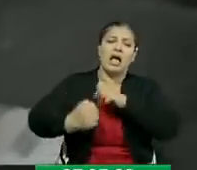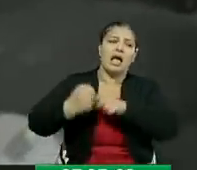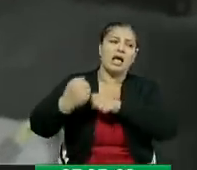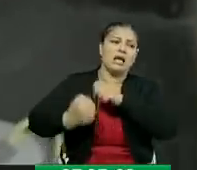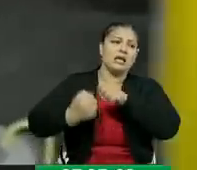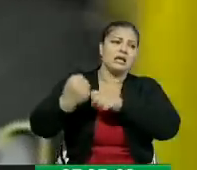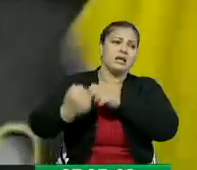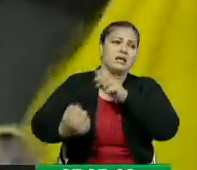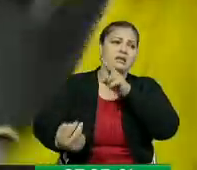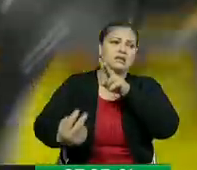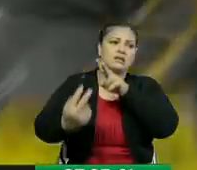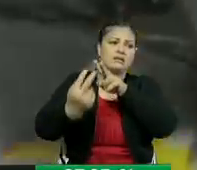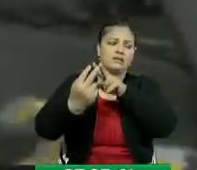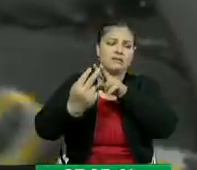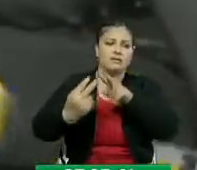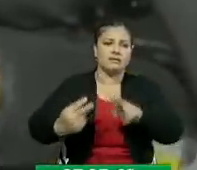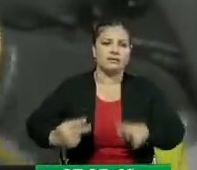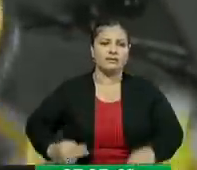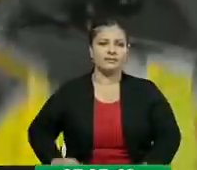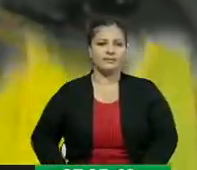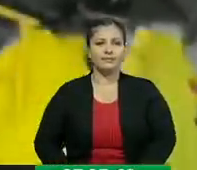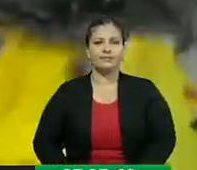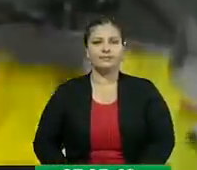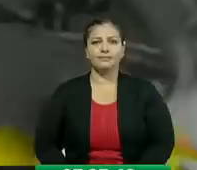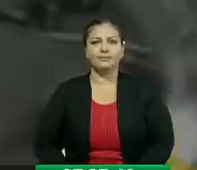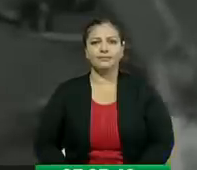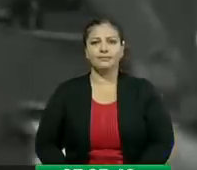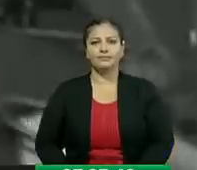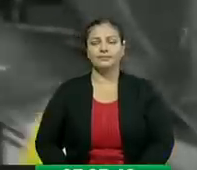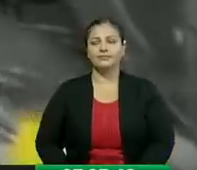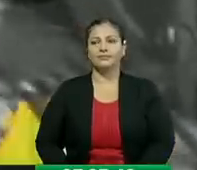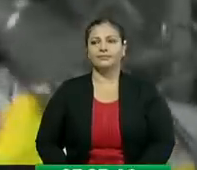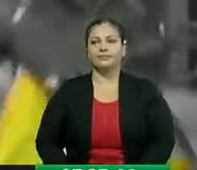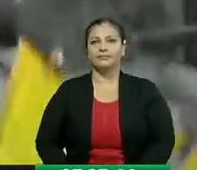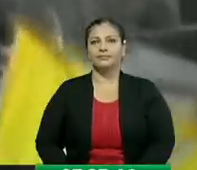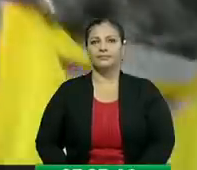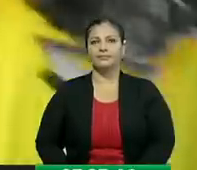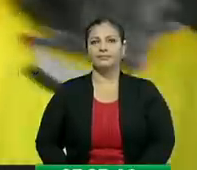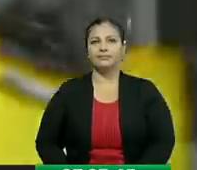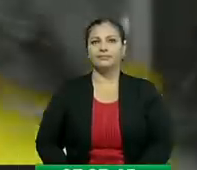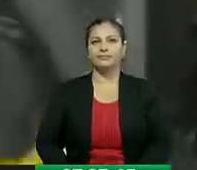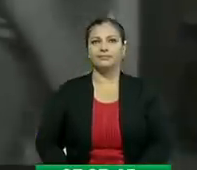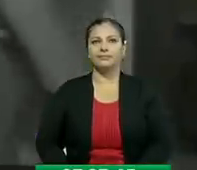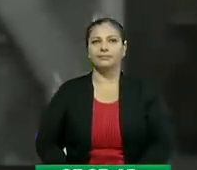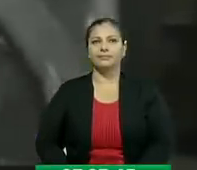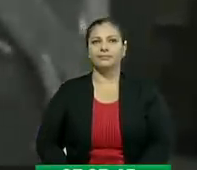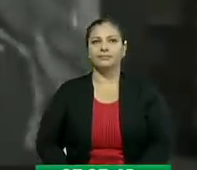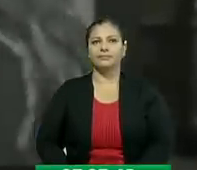Informó José Morales. Solo lo que había dentro.